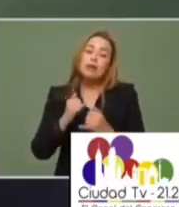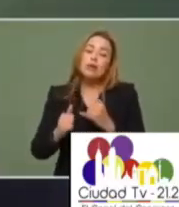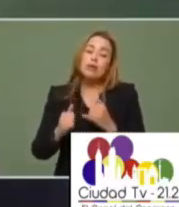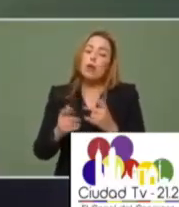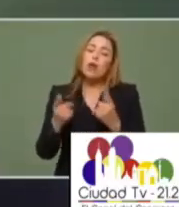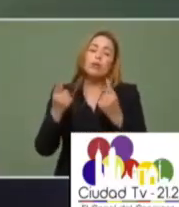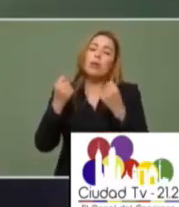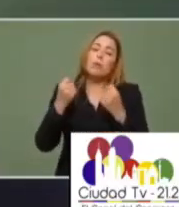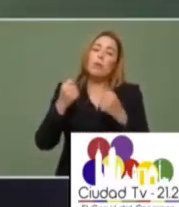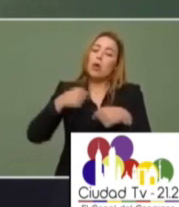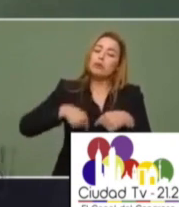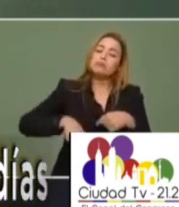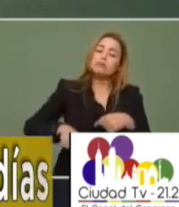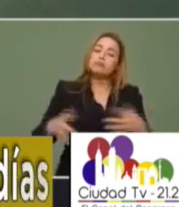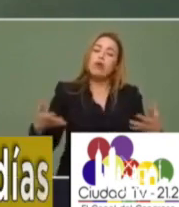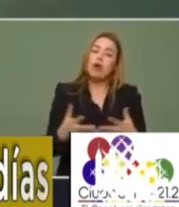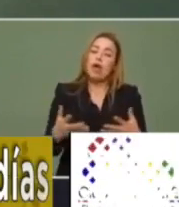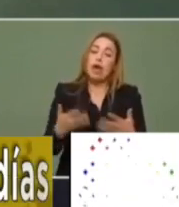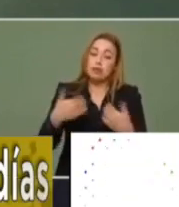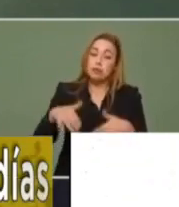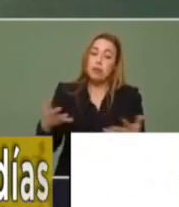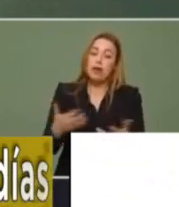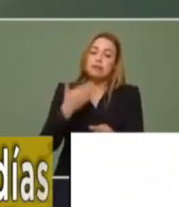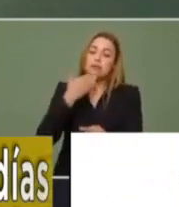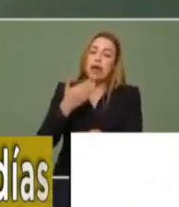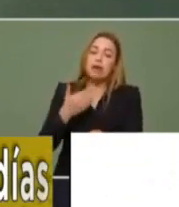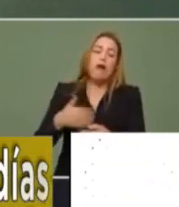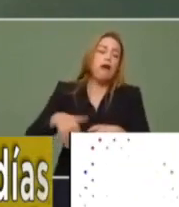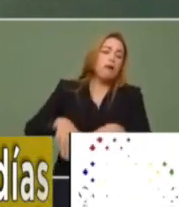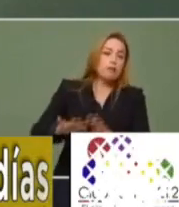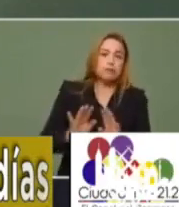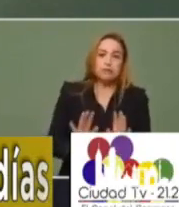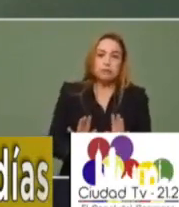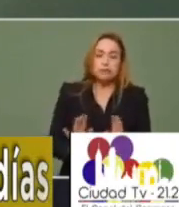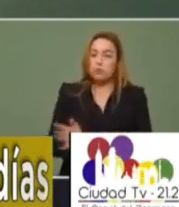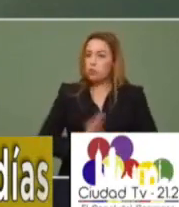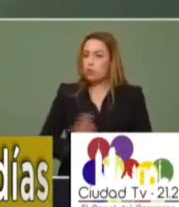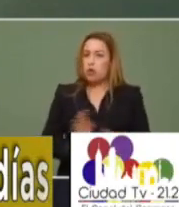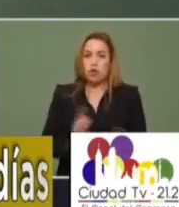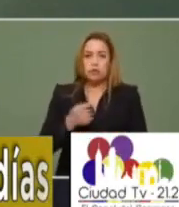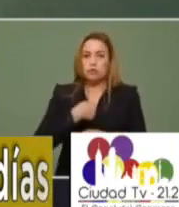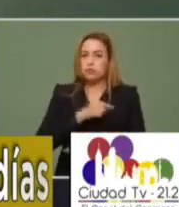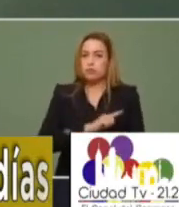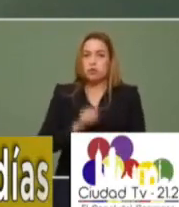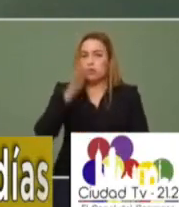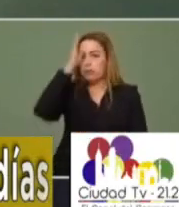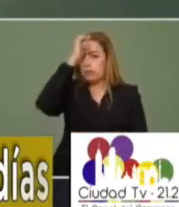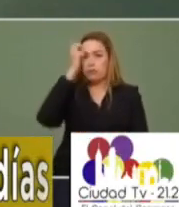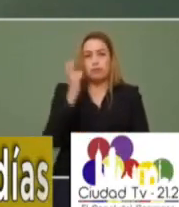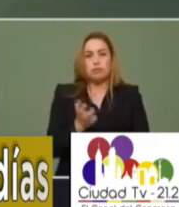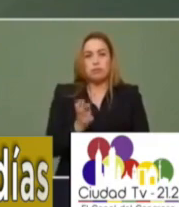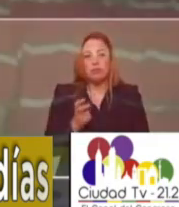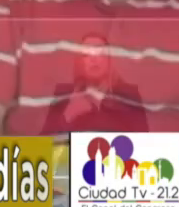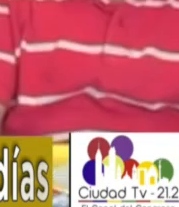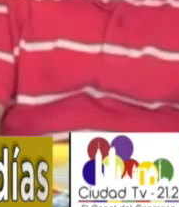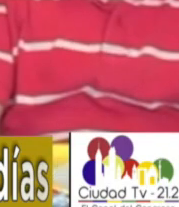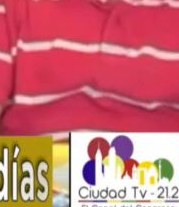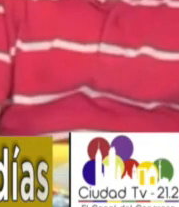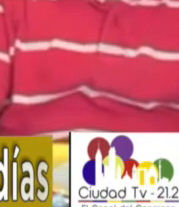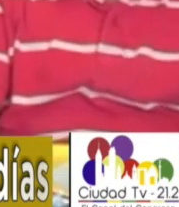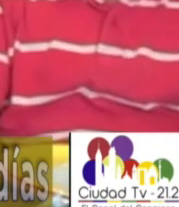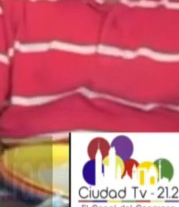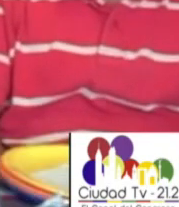con el 67% de aprobación. En contraste también, por supuesto, en comparación con los últimos 6